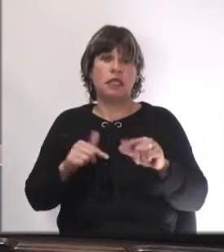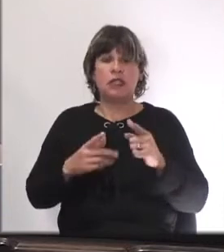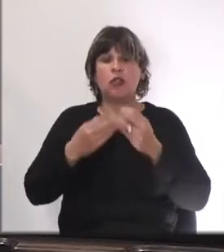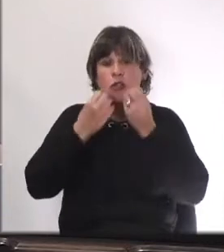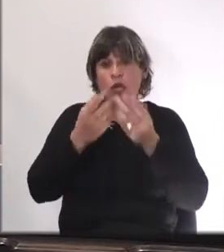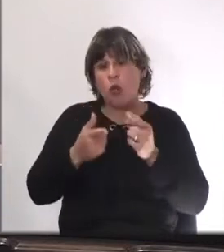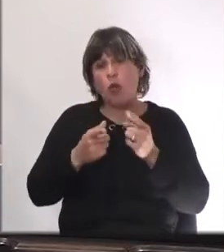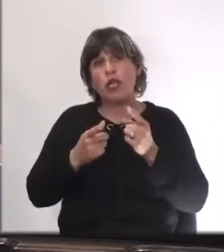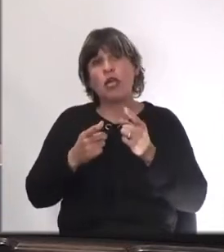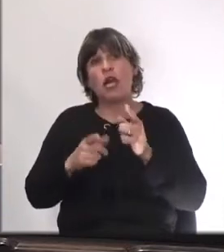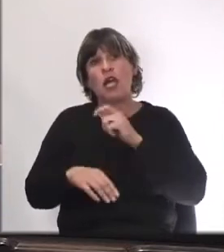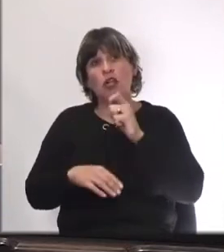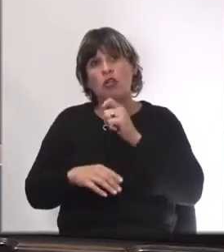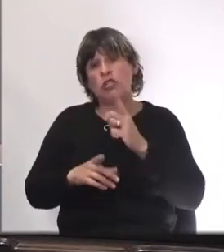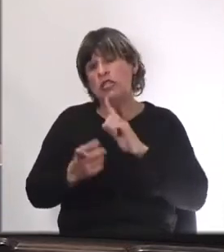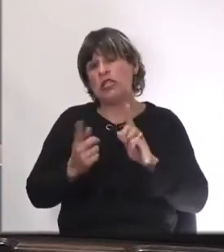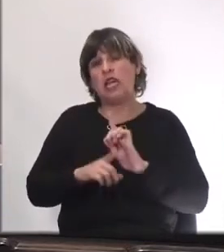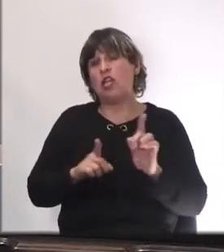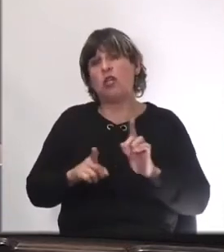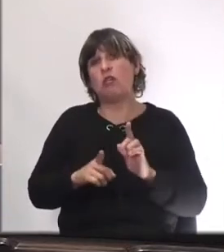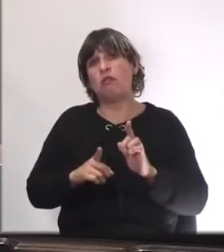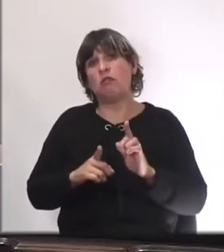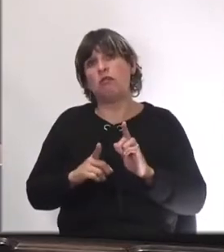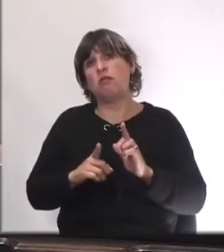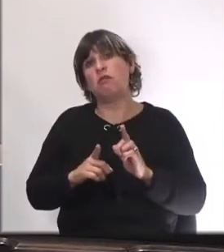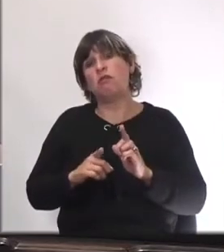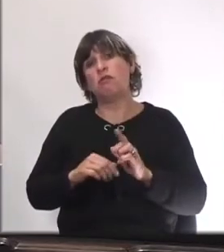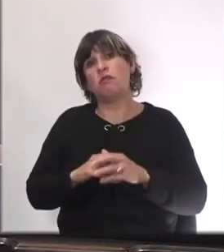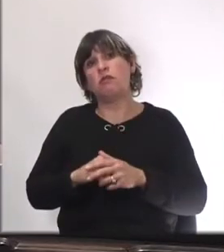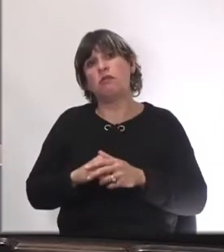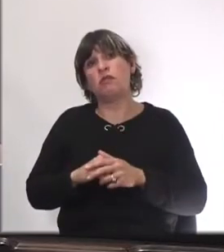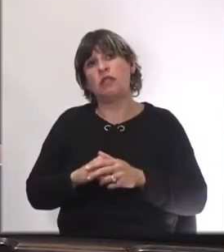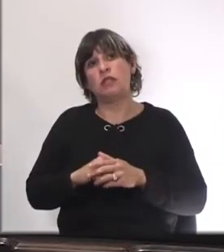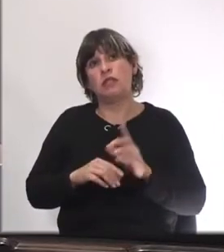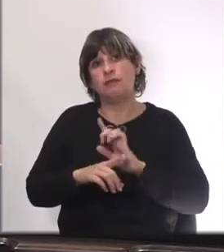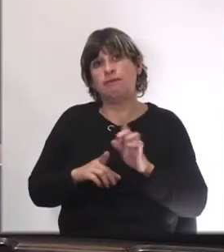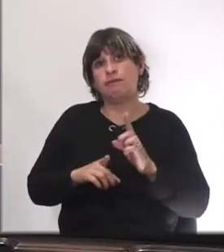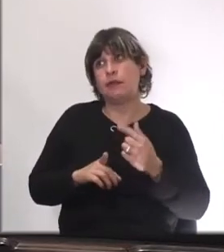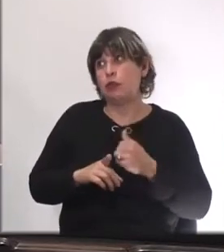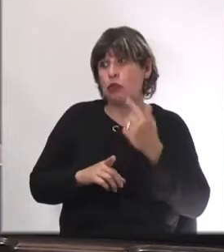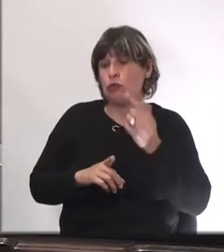noticia es que no estaríamos tan lejos de que eso suceda.